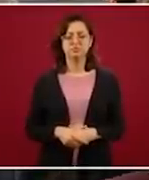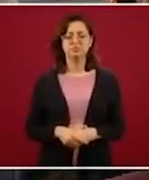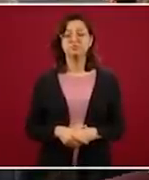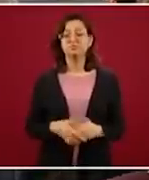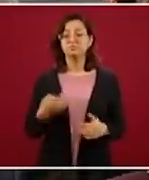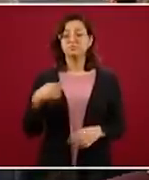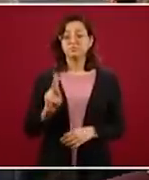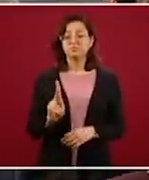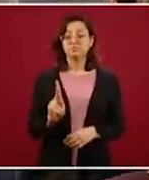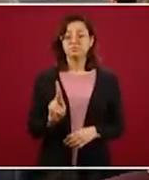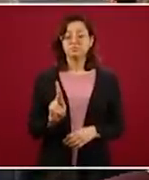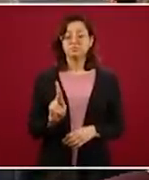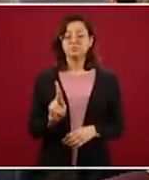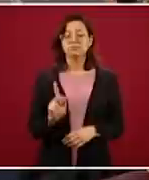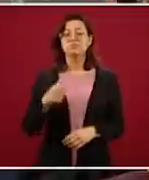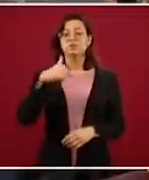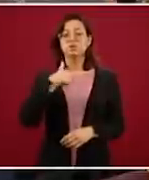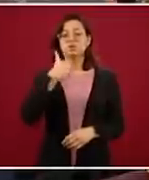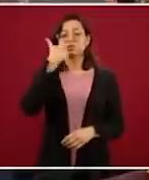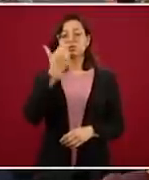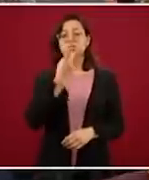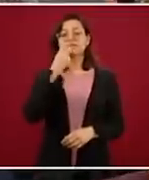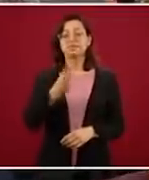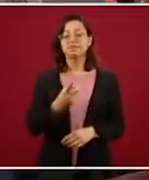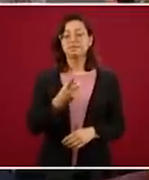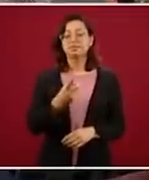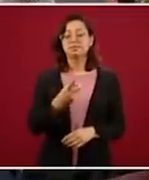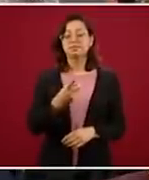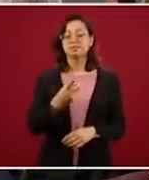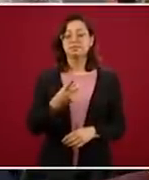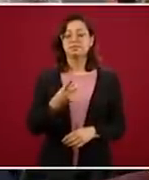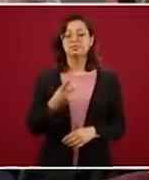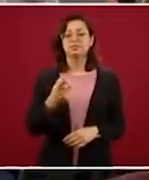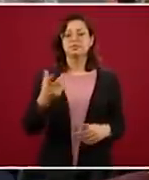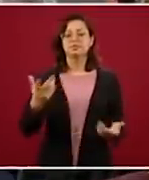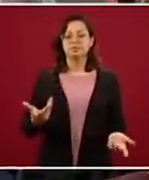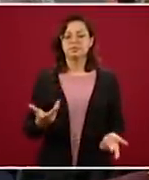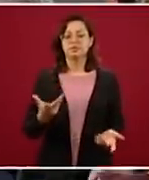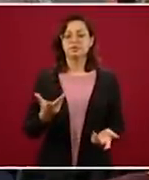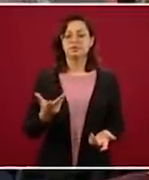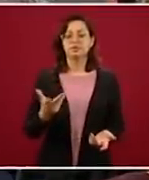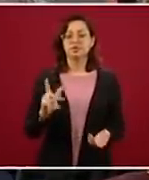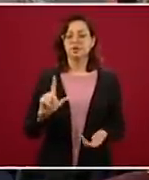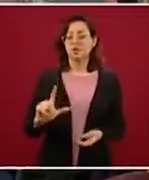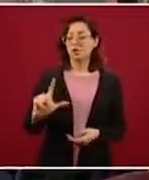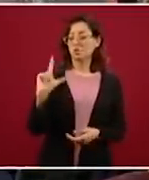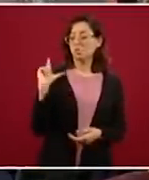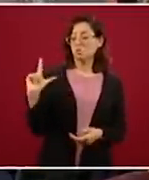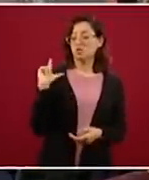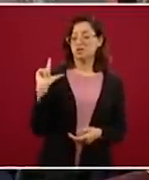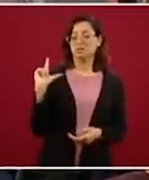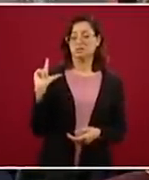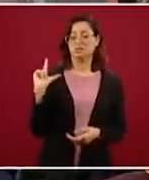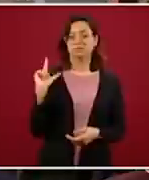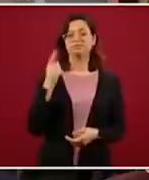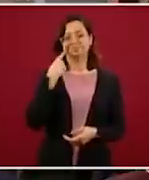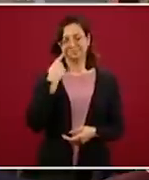Sin embargo, lo que quiero comentarles es que a partir del lunes,